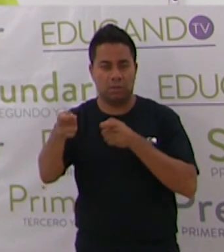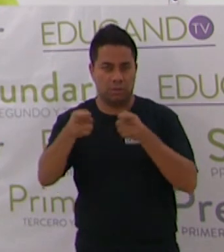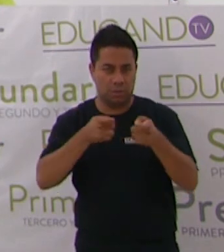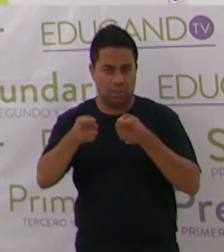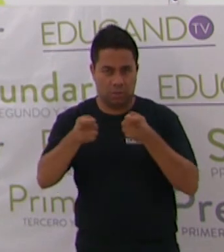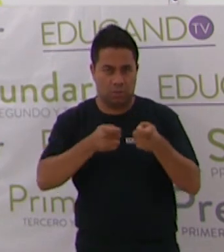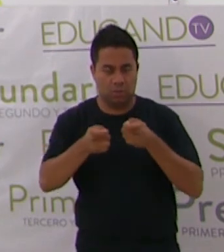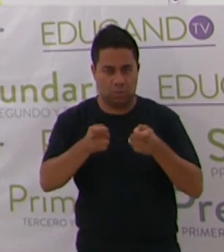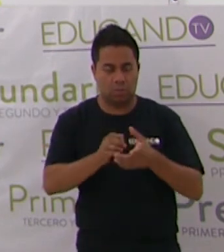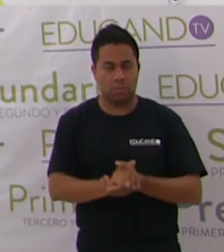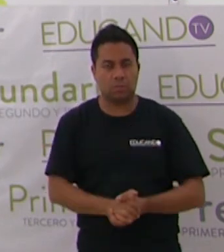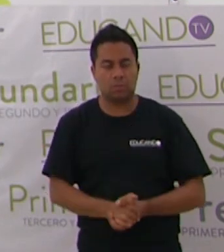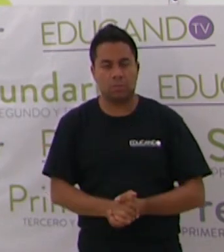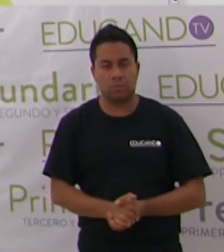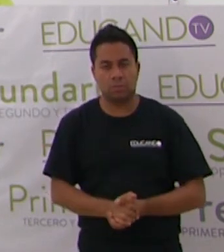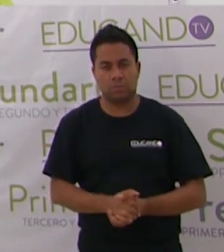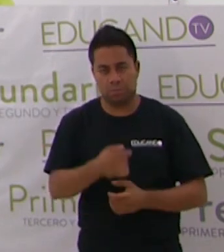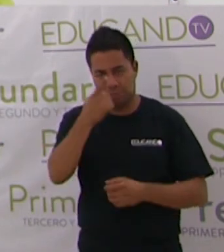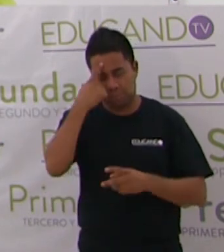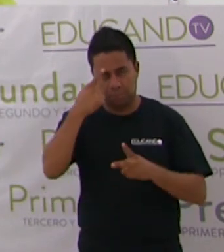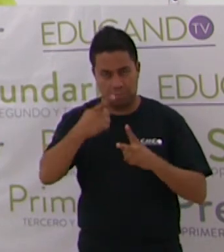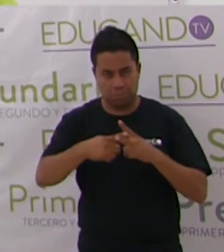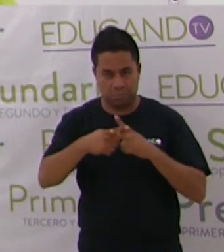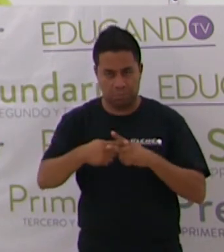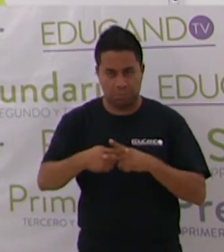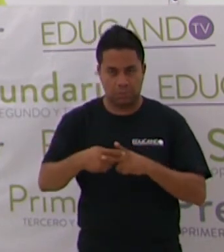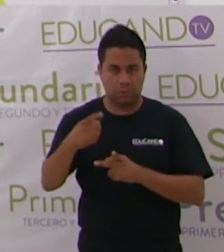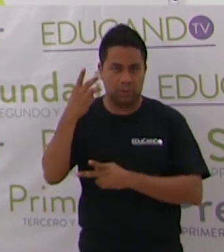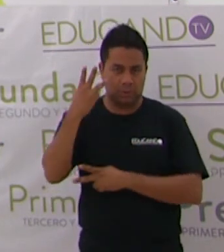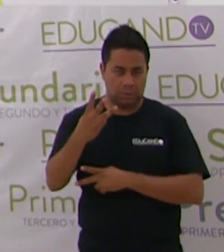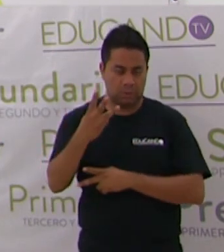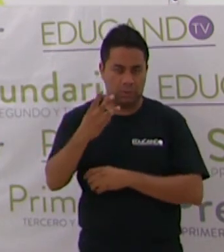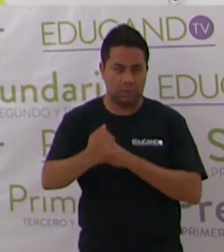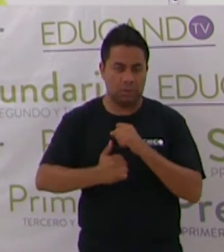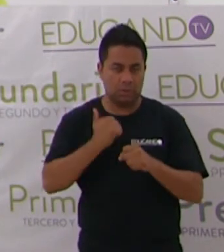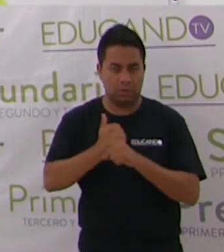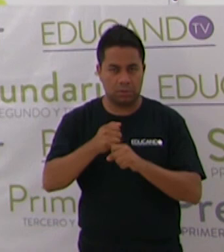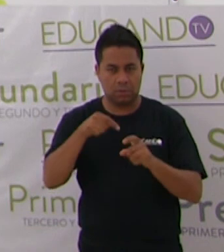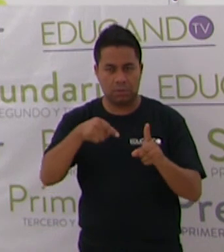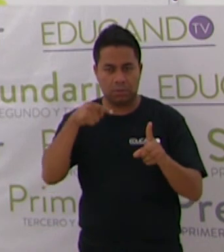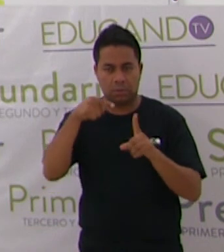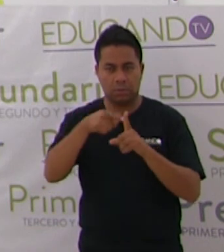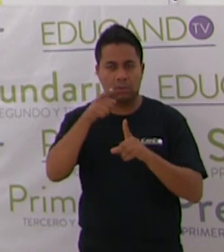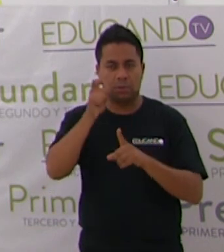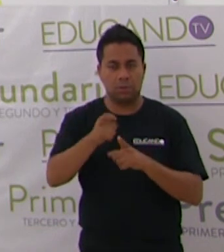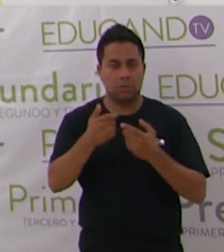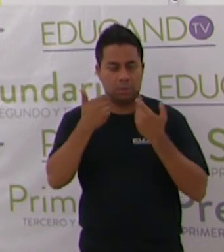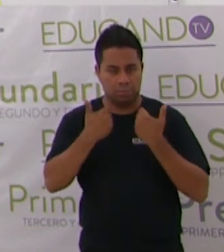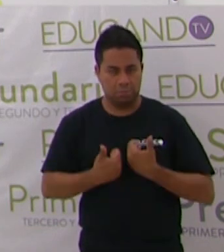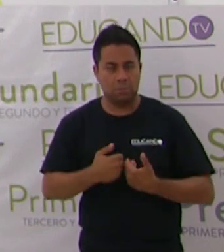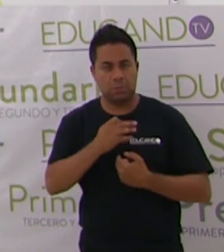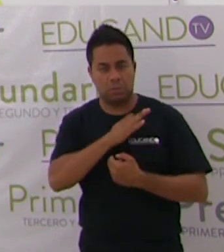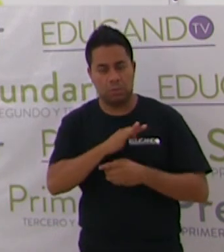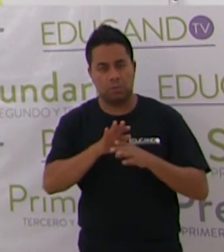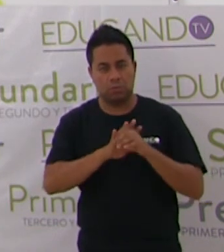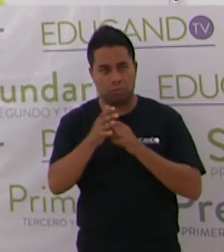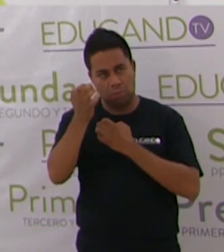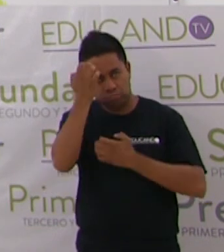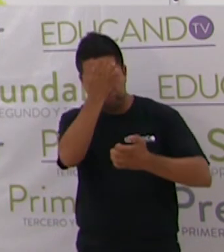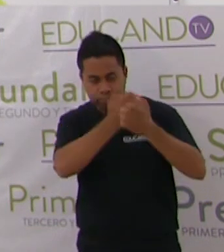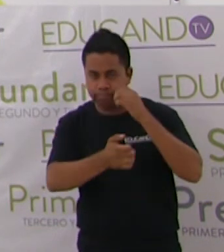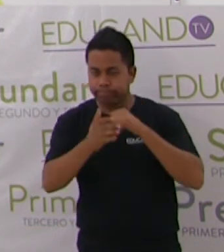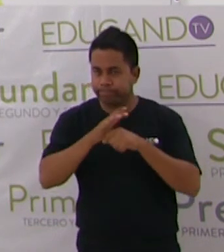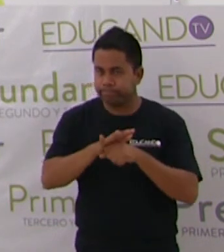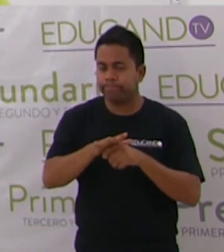información de matemáticas 3. El objetivo es que nosotros logremos analizar